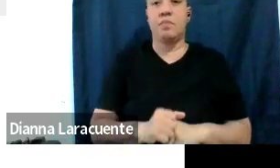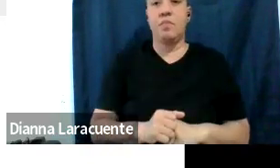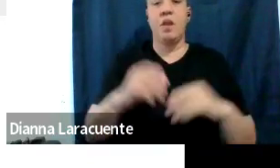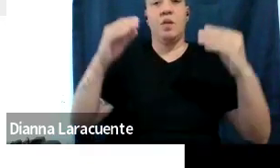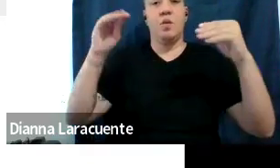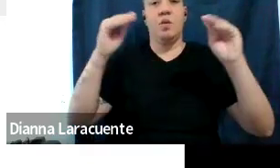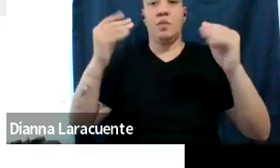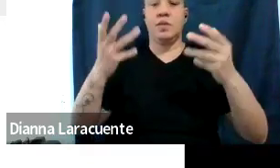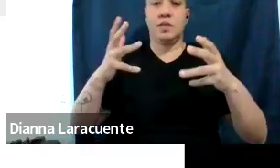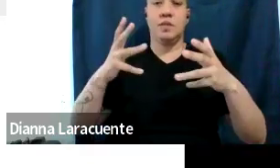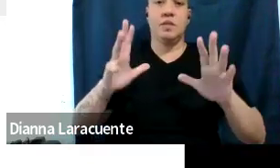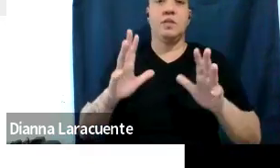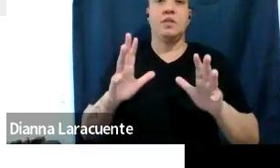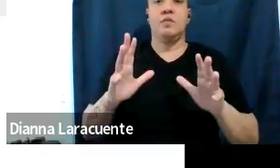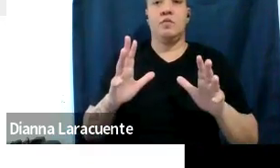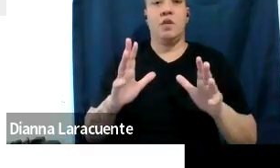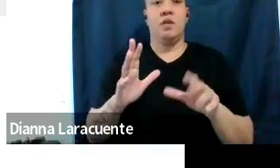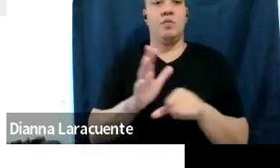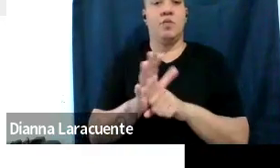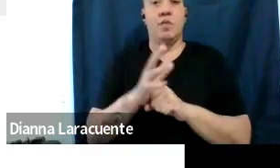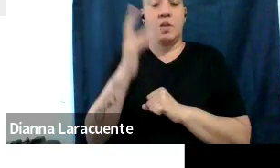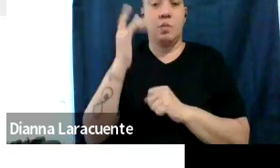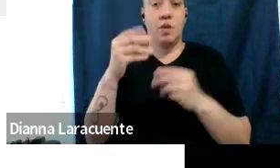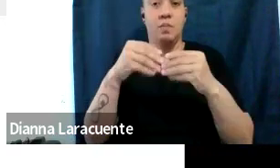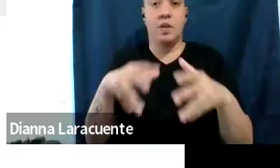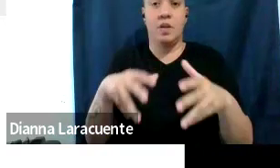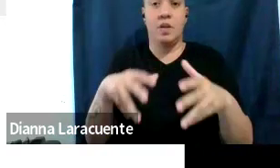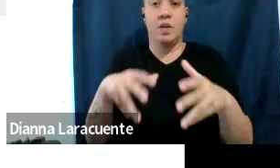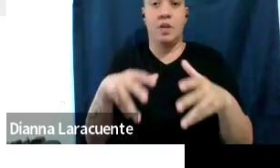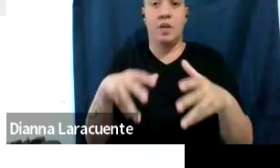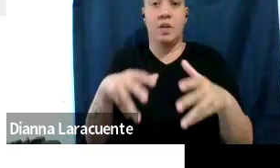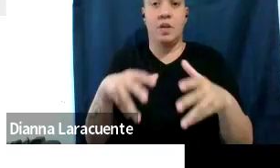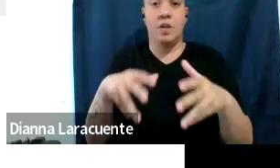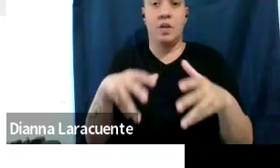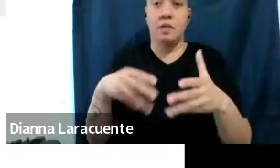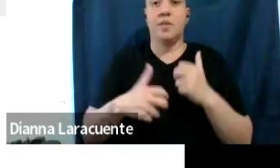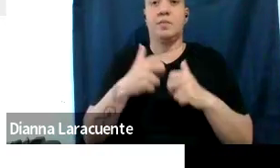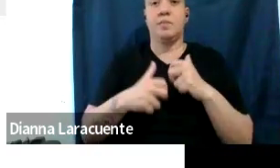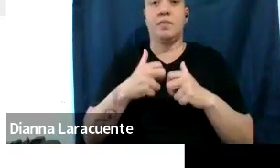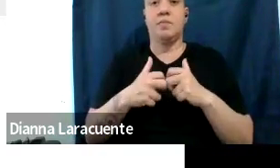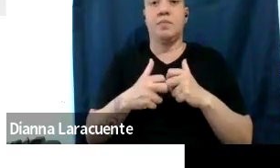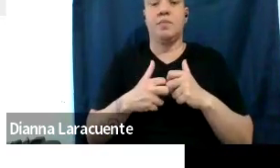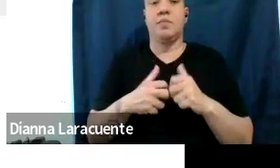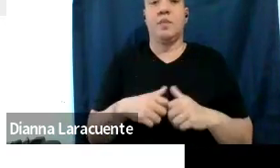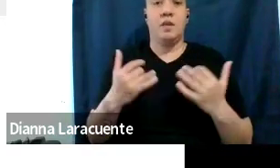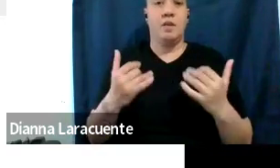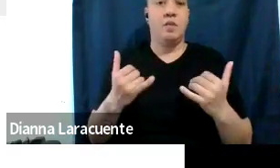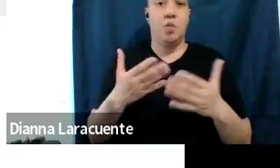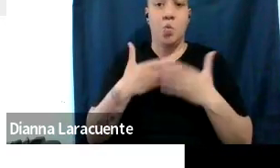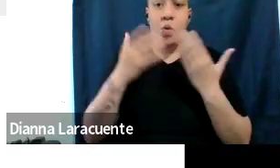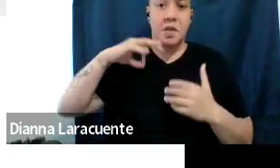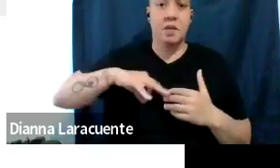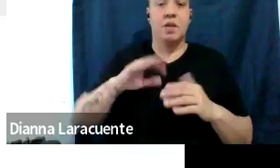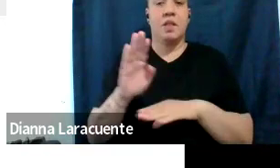comercio no era ya refraccionista porque perdió inmensas sumas en la crisis que lo agobia. No hay crédito, los negocios marchan